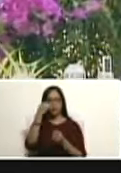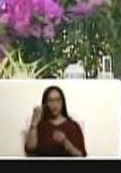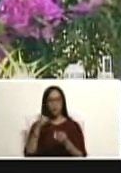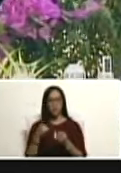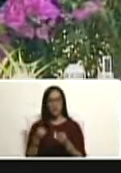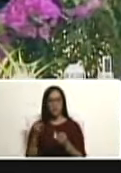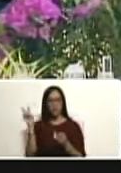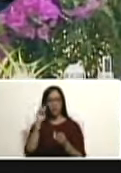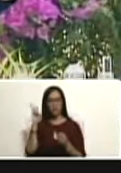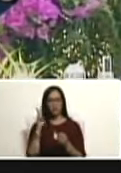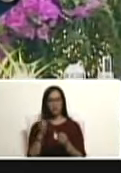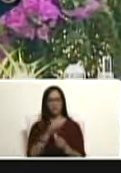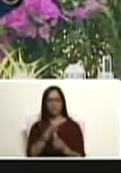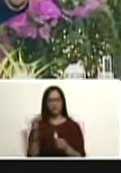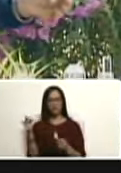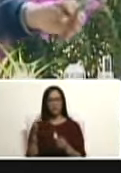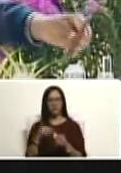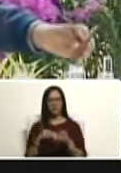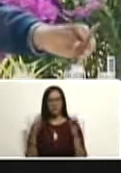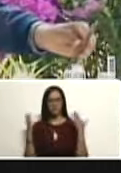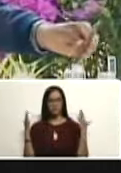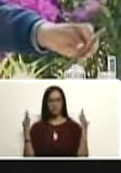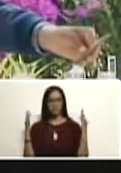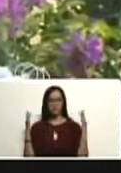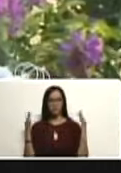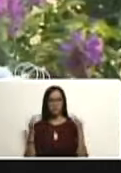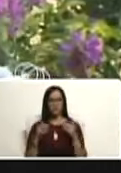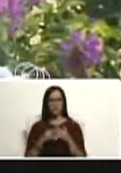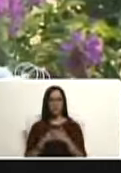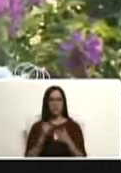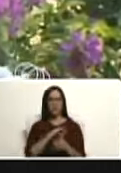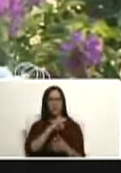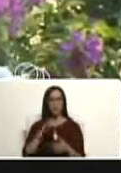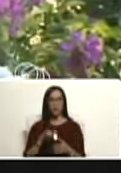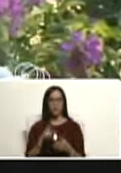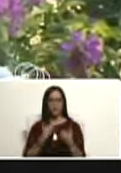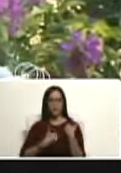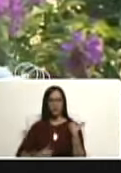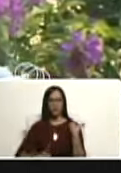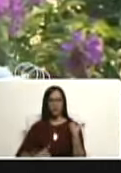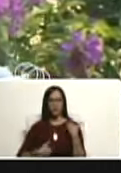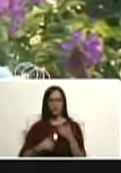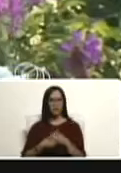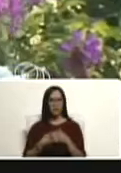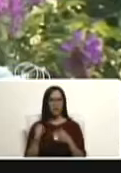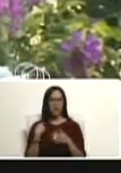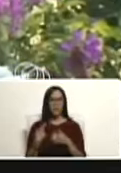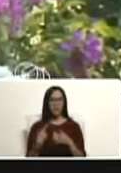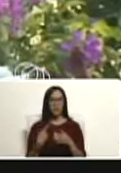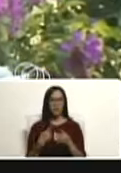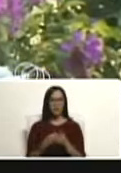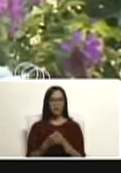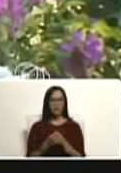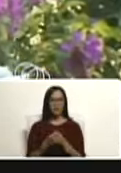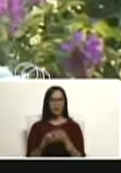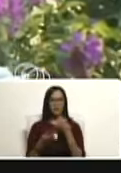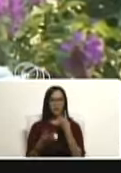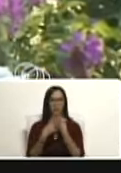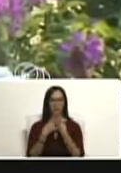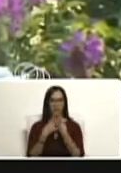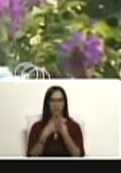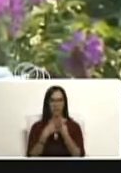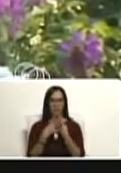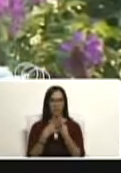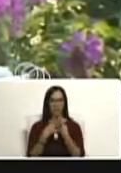Un venezolano excepcional. Igualmente, presidente, las primeras rejillas de los cortes que